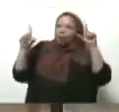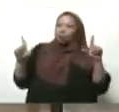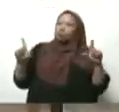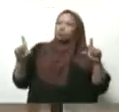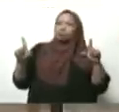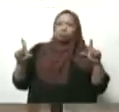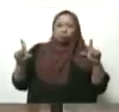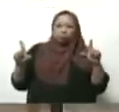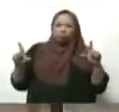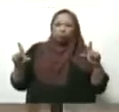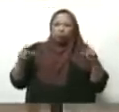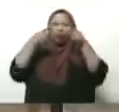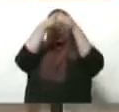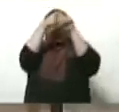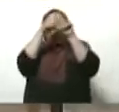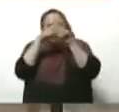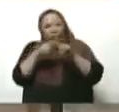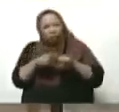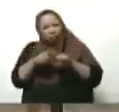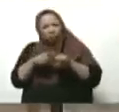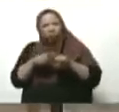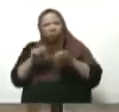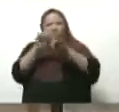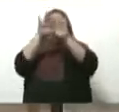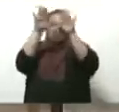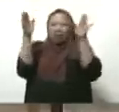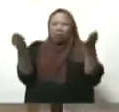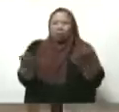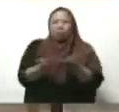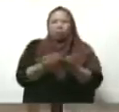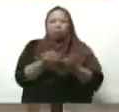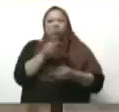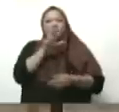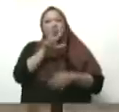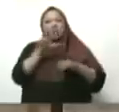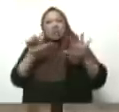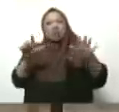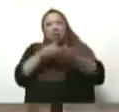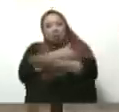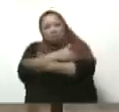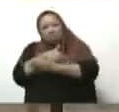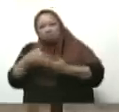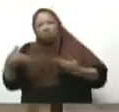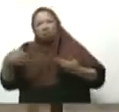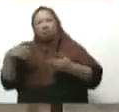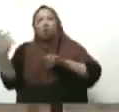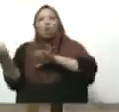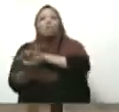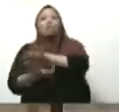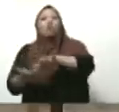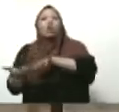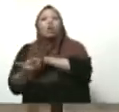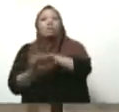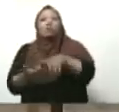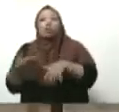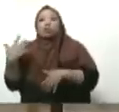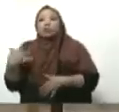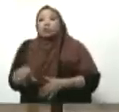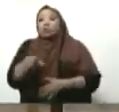se calcula que en el mundo existen más de 36 millones de personas con problemas gravísimos